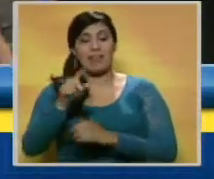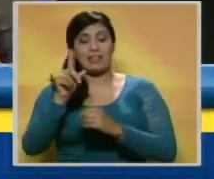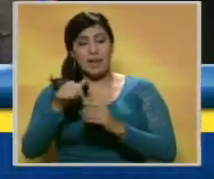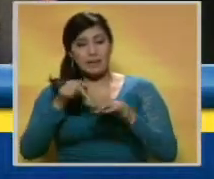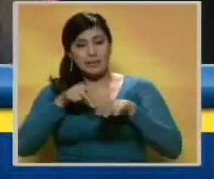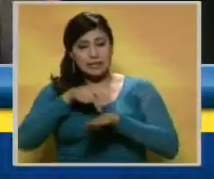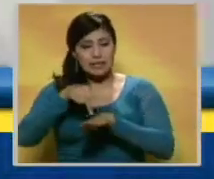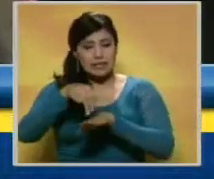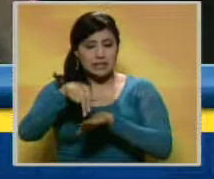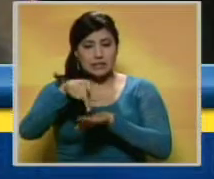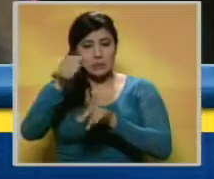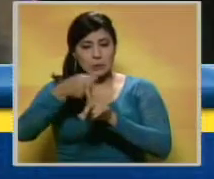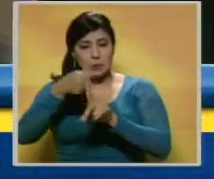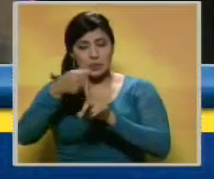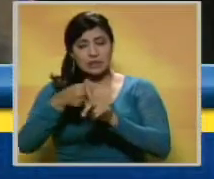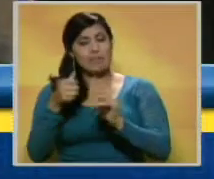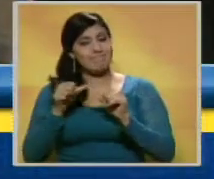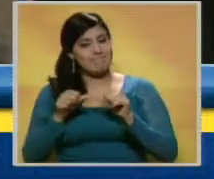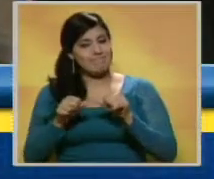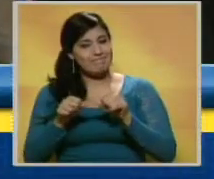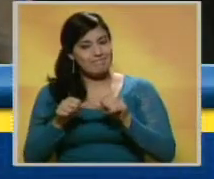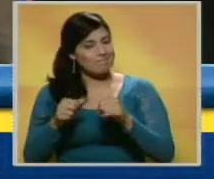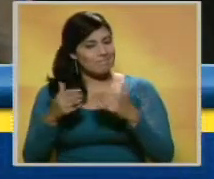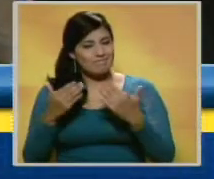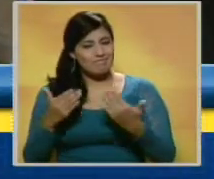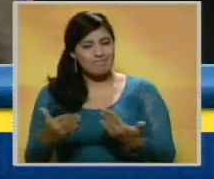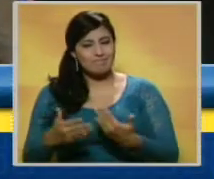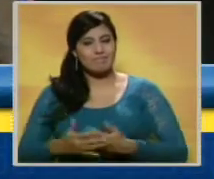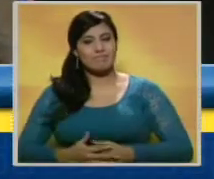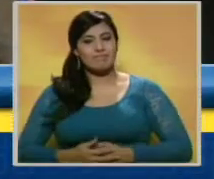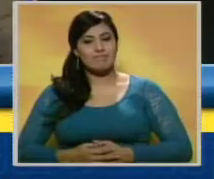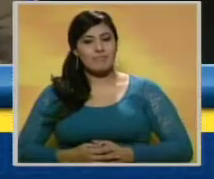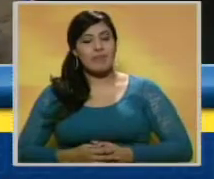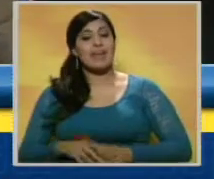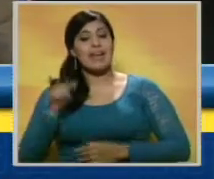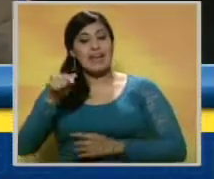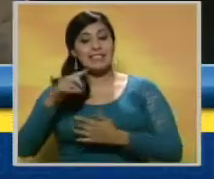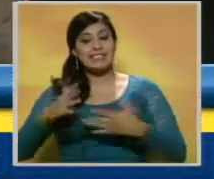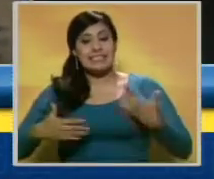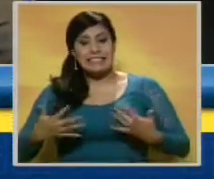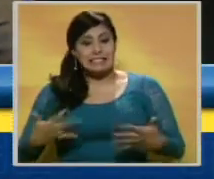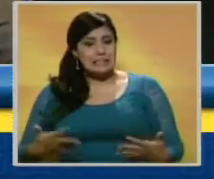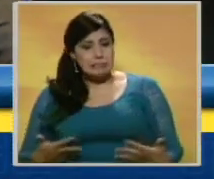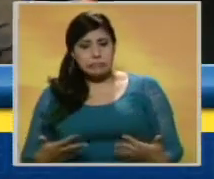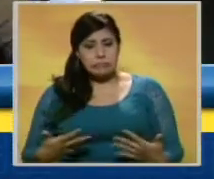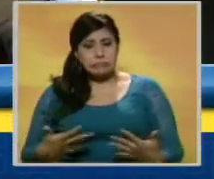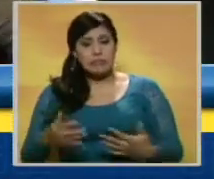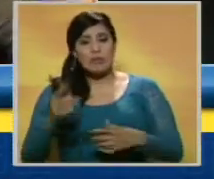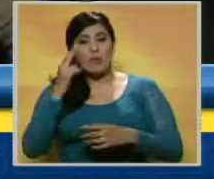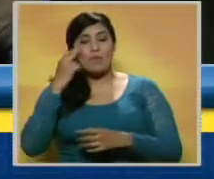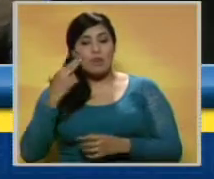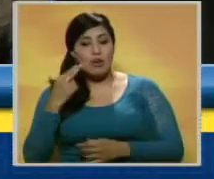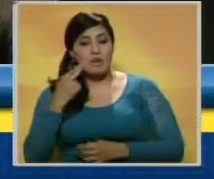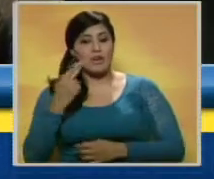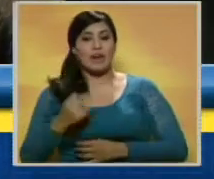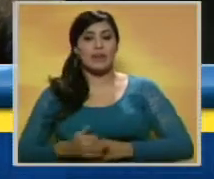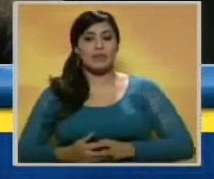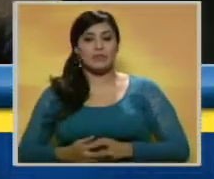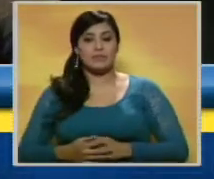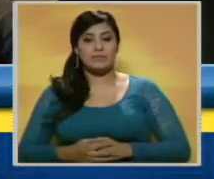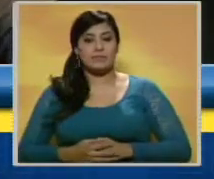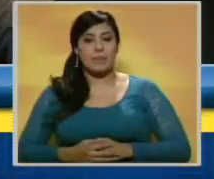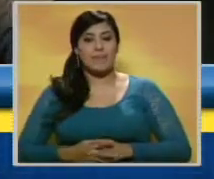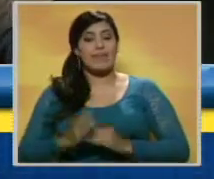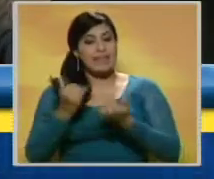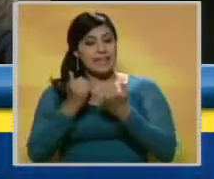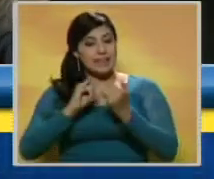debemos transitar para seguir en ese afán bolivariano